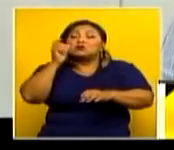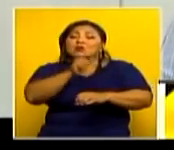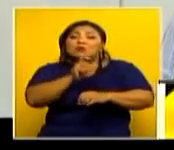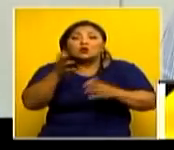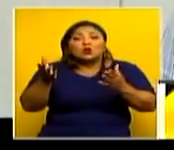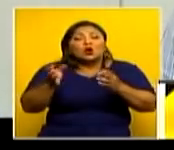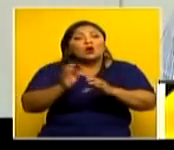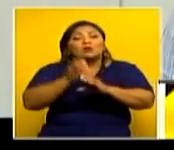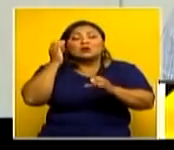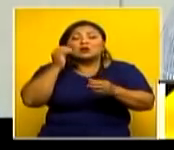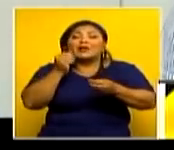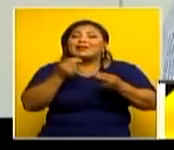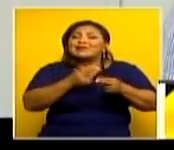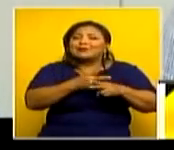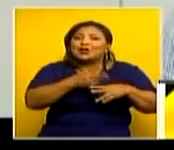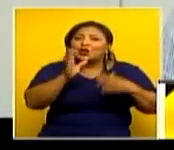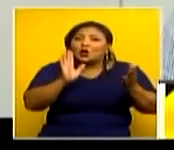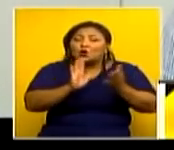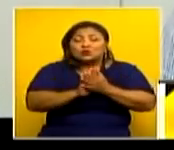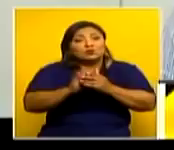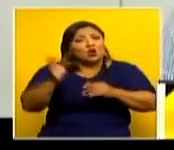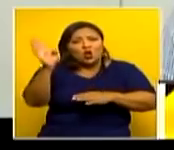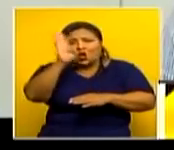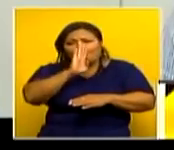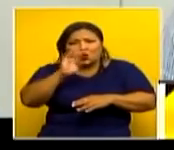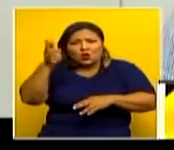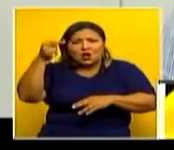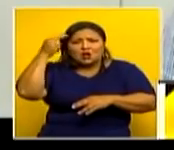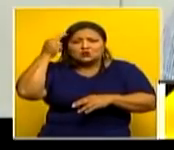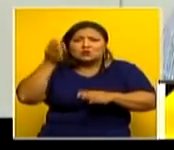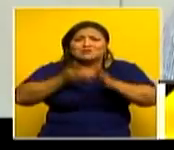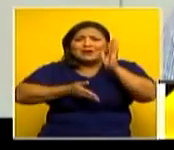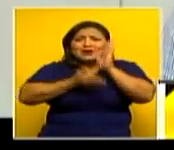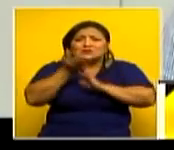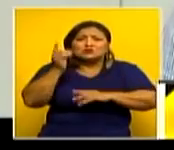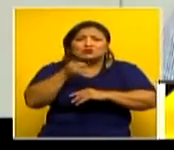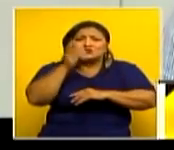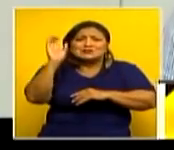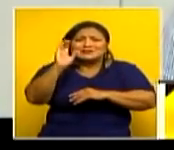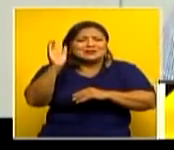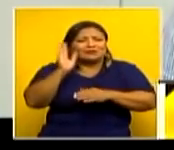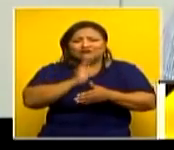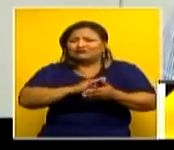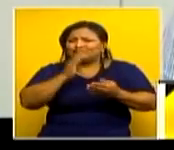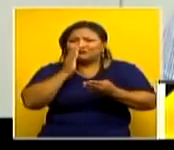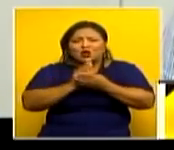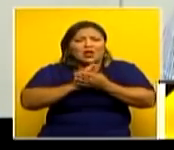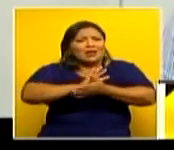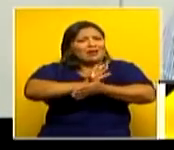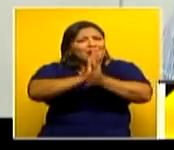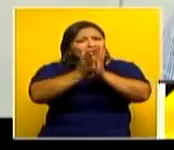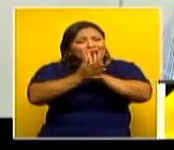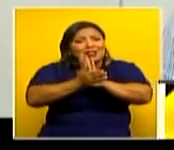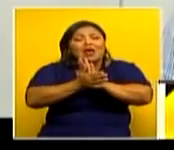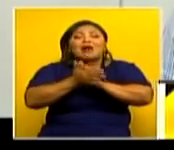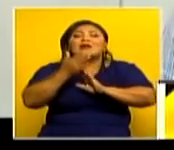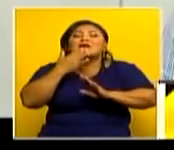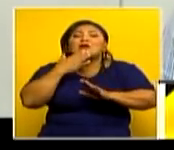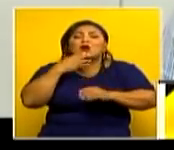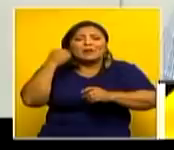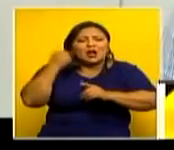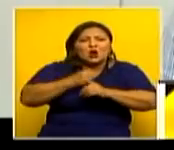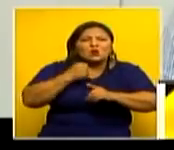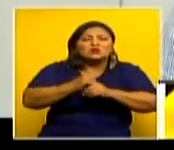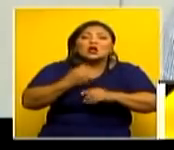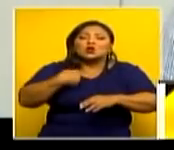transporte de productos. No hay ninguna razón para subir un centavo absolutamente a nada. El sacrificio lo hemos